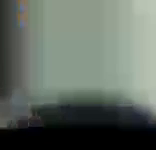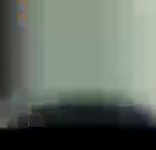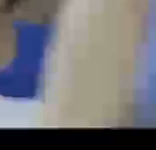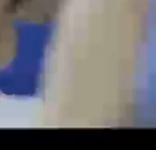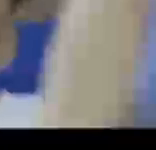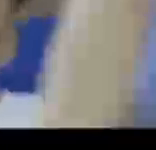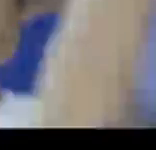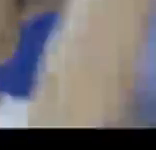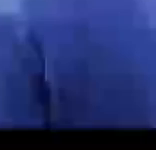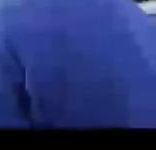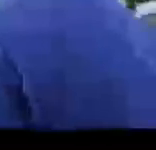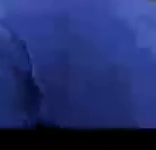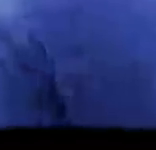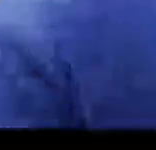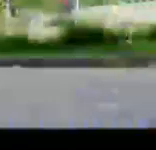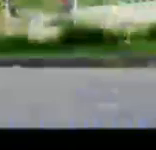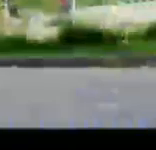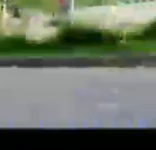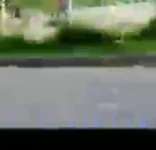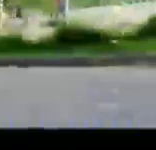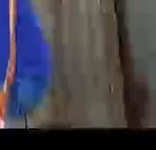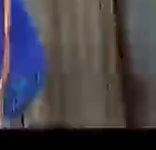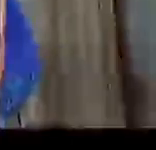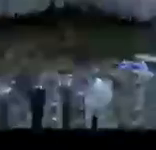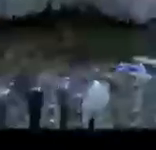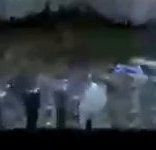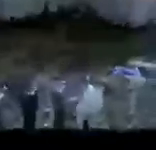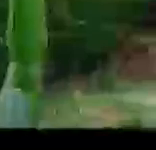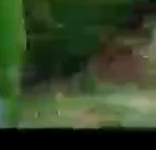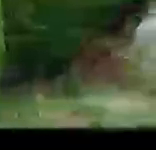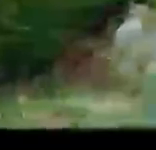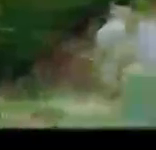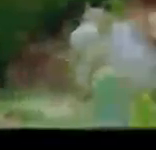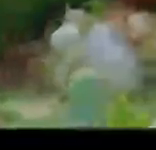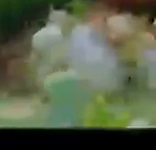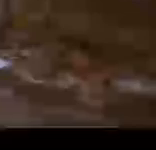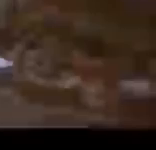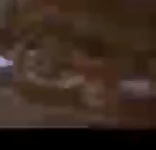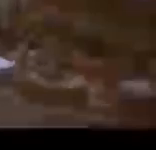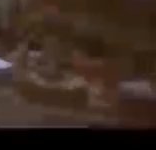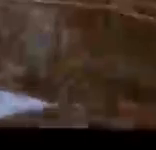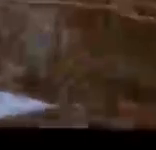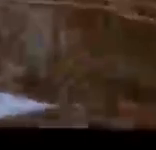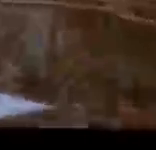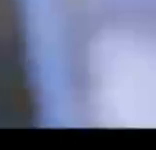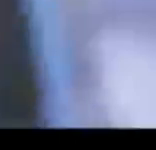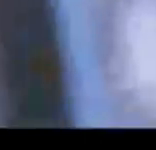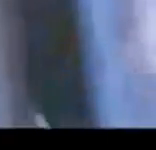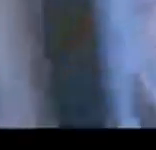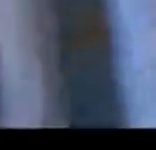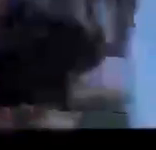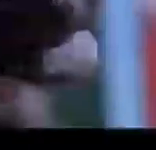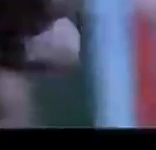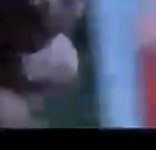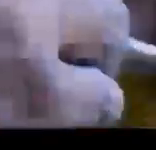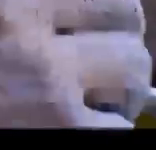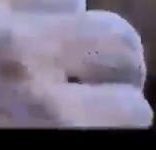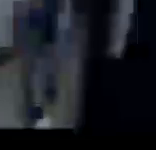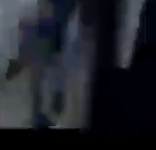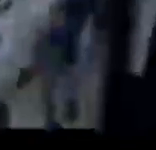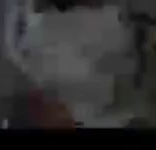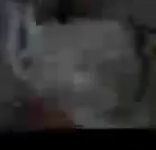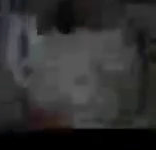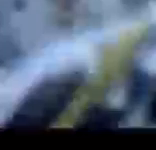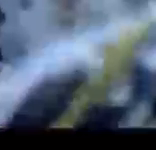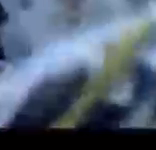un deporte diferente en Catamayo. Toda mi niñez que pasé en la calle como canillita o como lustrabotas, mi mejor juguete era un lápiz. Y lo que antes era un